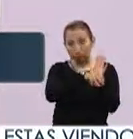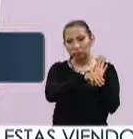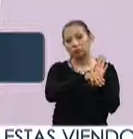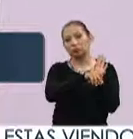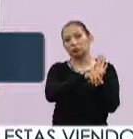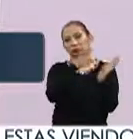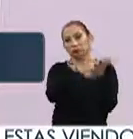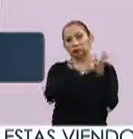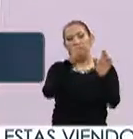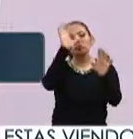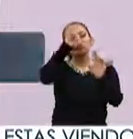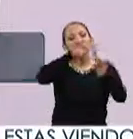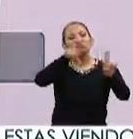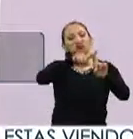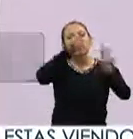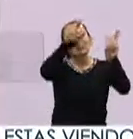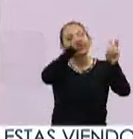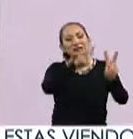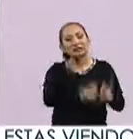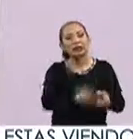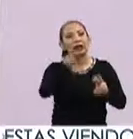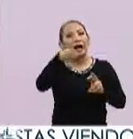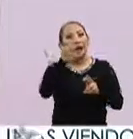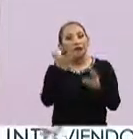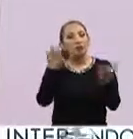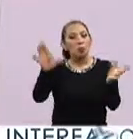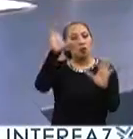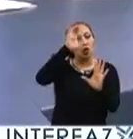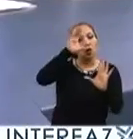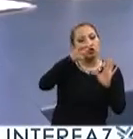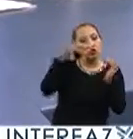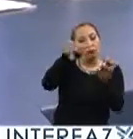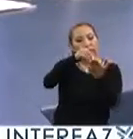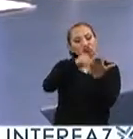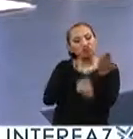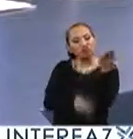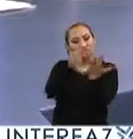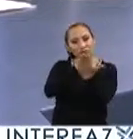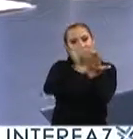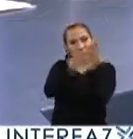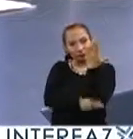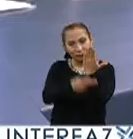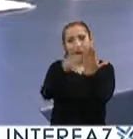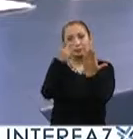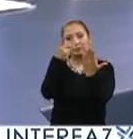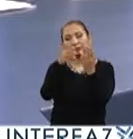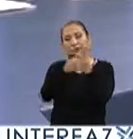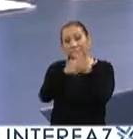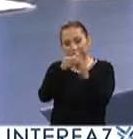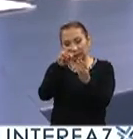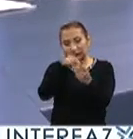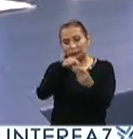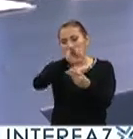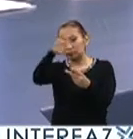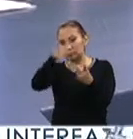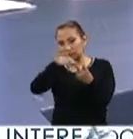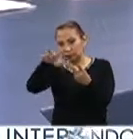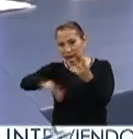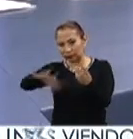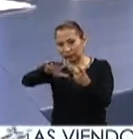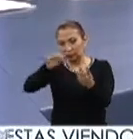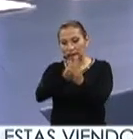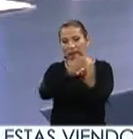¿no? Intercultural. Lo que se trata es de hacer intercultural los contenidos, el currículum. Claro. Tenemos un área que trabaja con